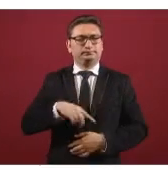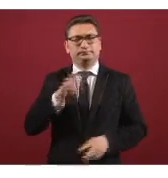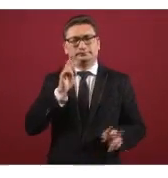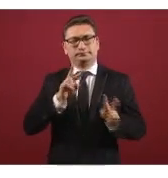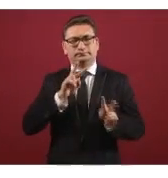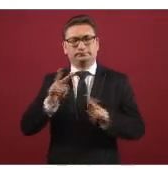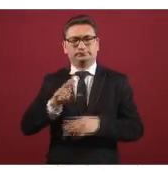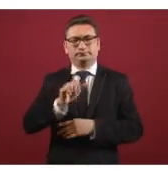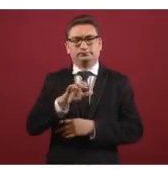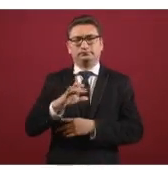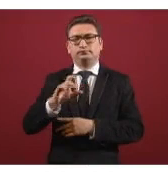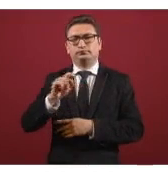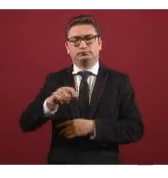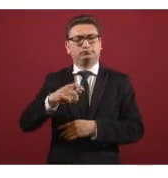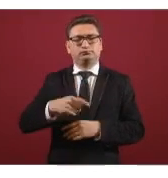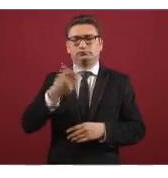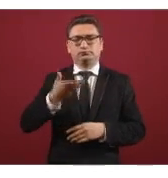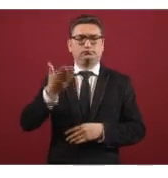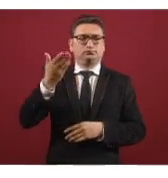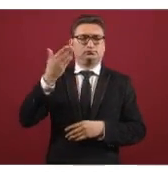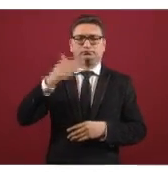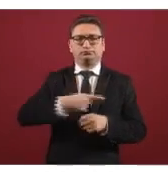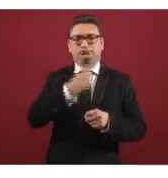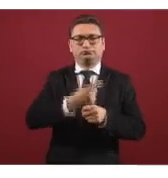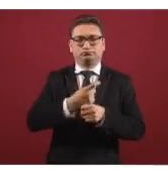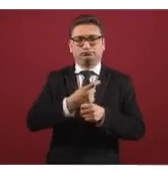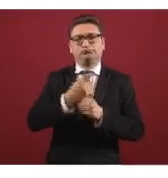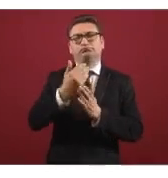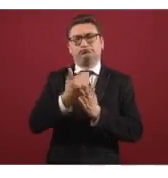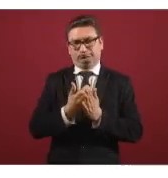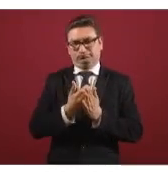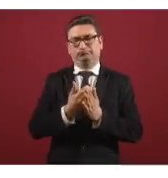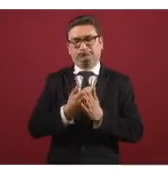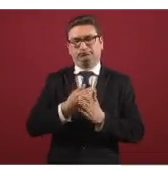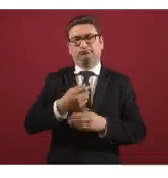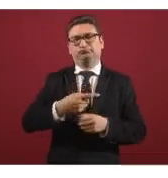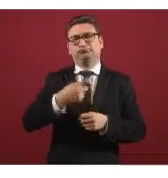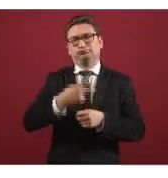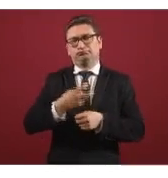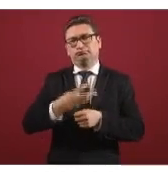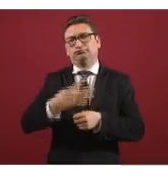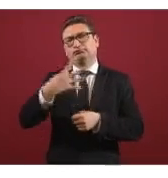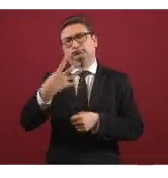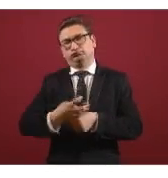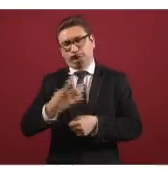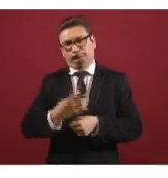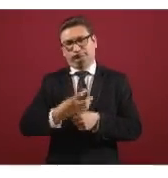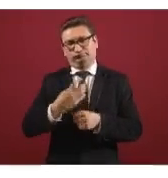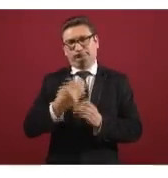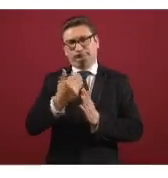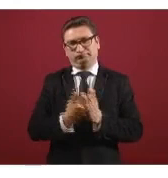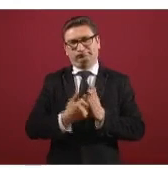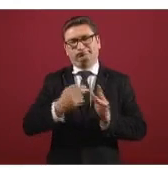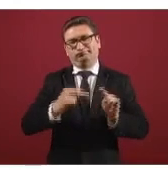Arco, de estar en los primeros lugares, ya está en el cuarto lugar, ha venido bajando su